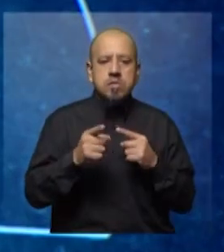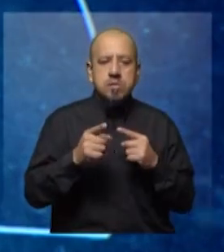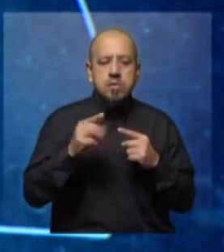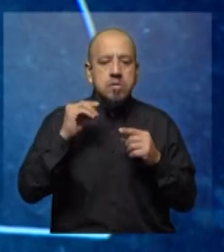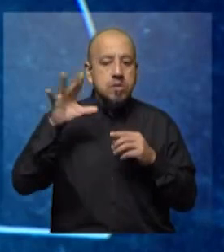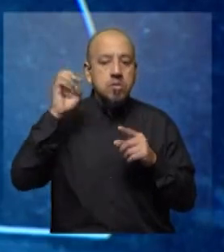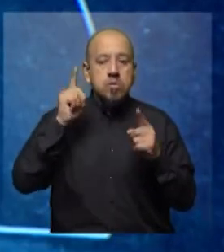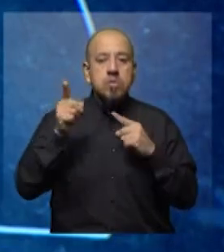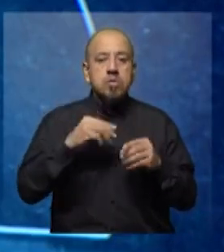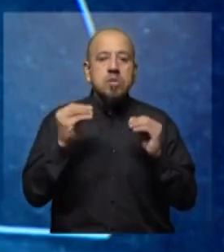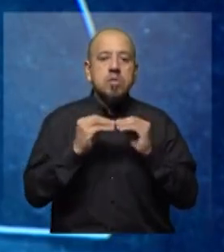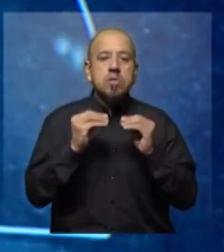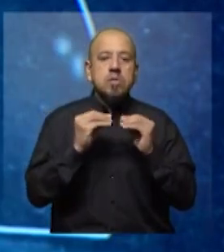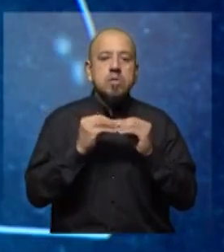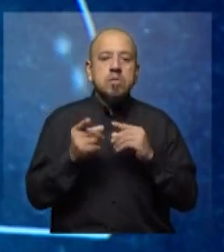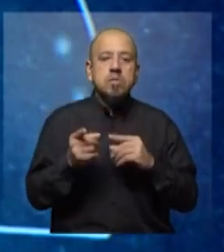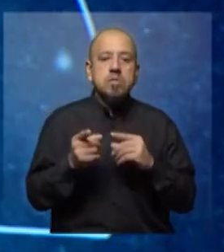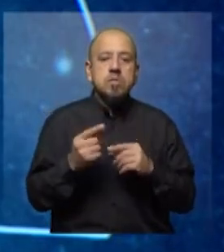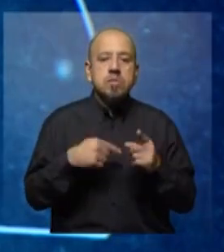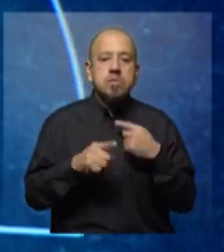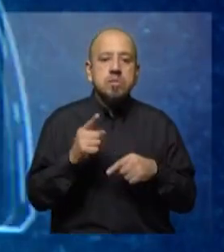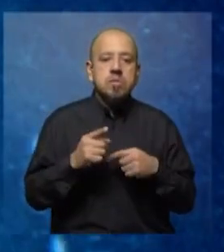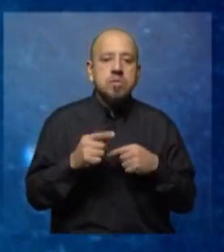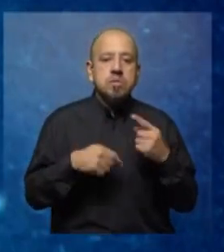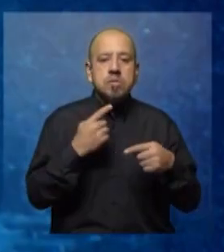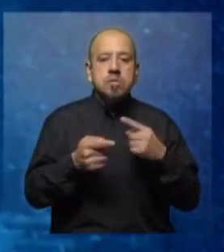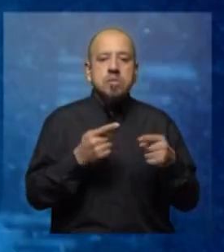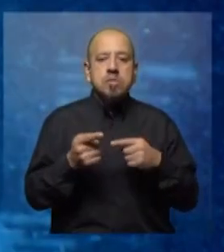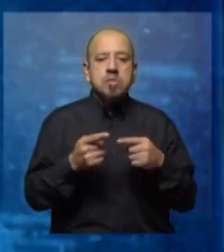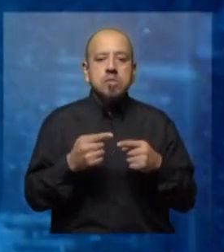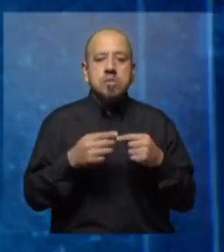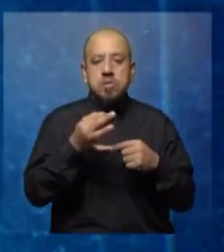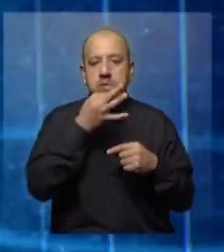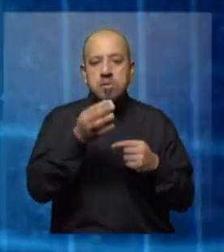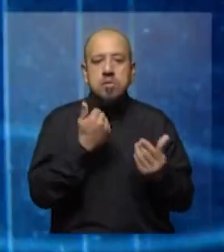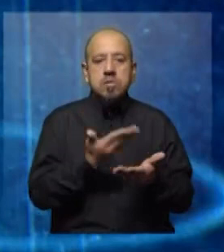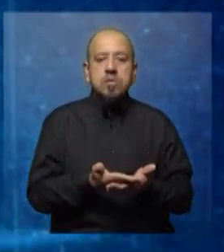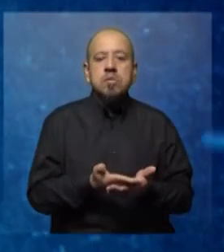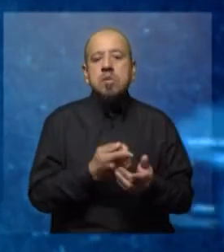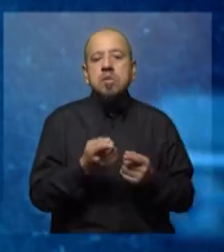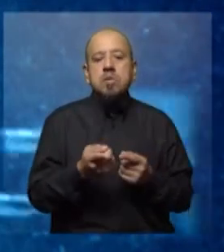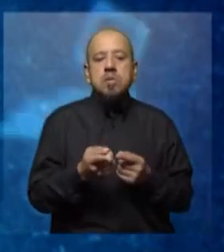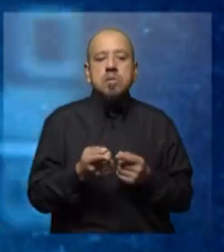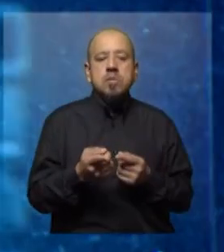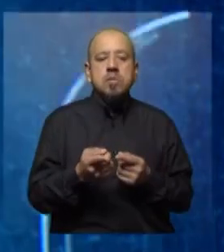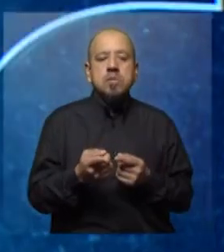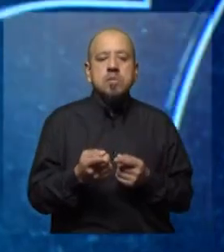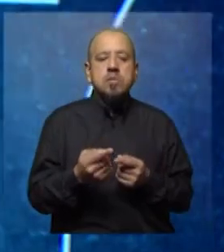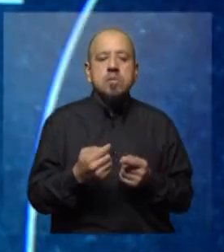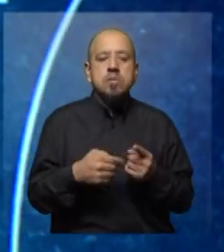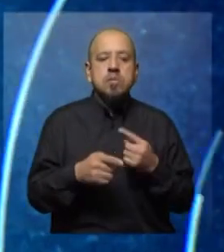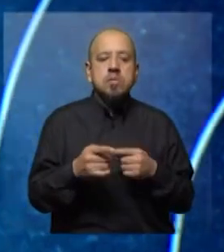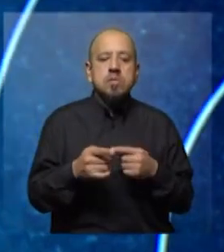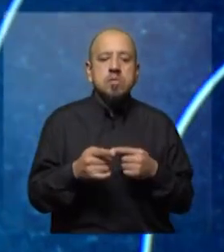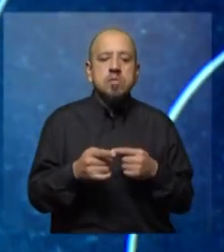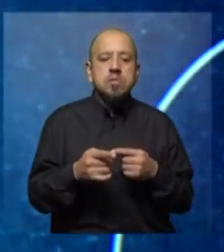fascinado a la colega previamente y con ganas de dialogar no en base a todo que se había planteado y bueno con Paz